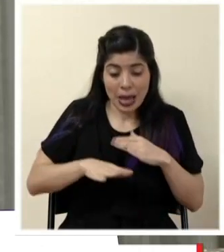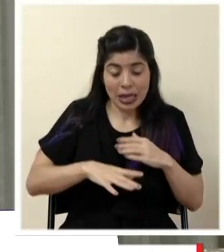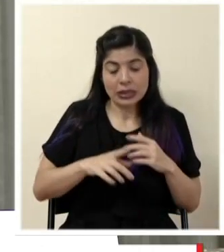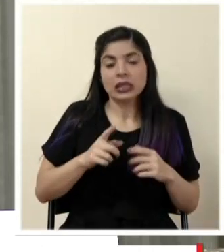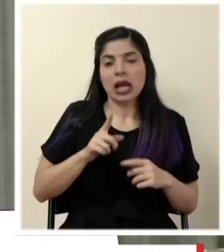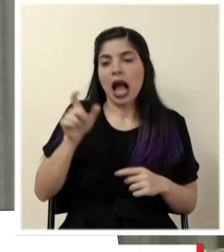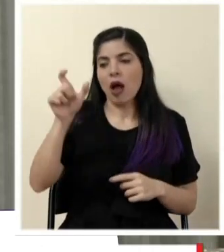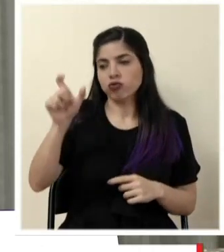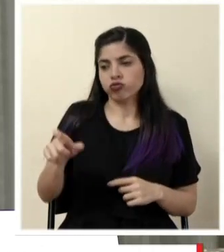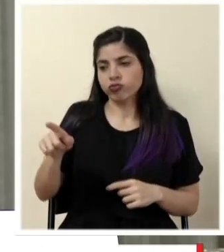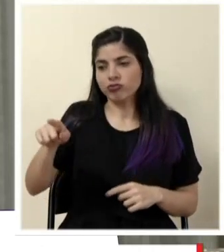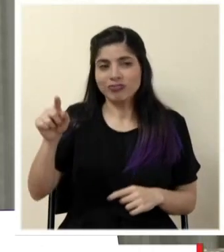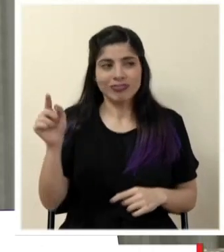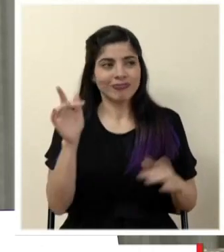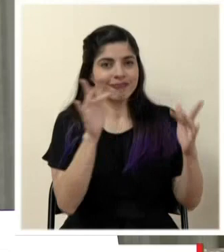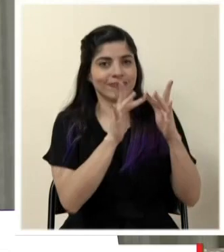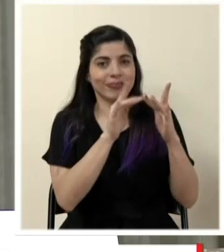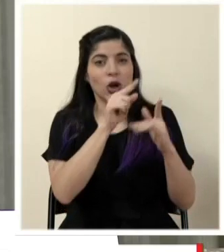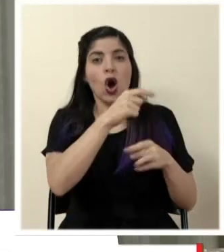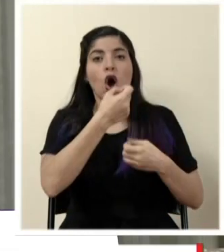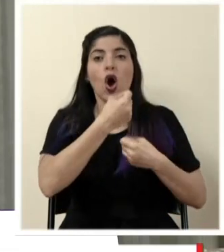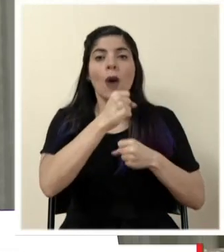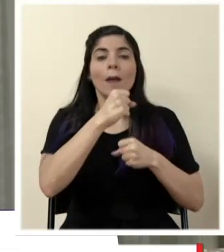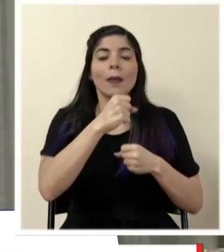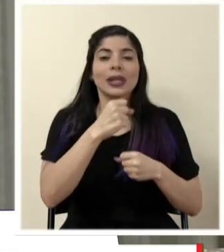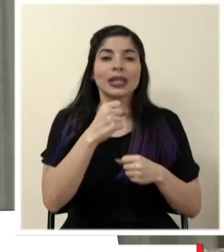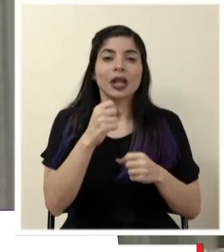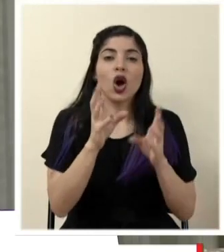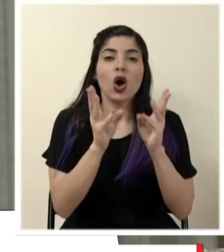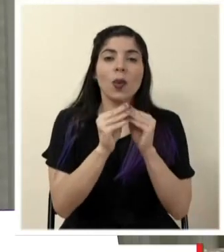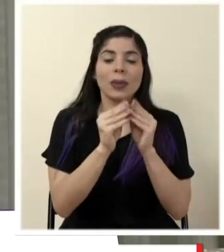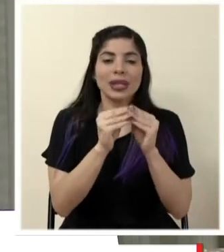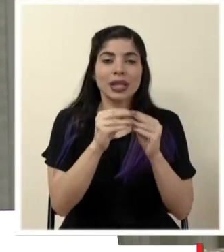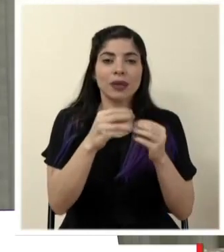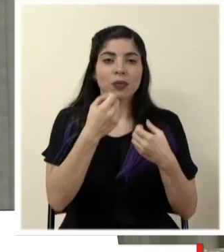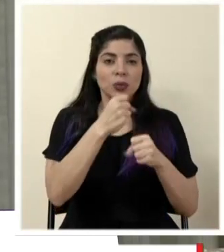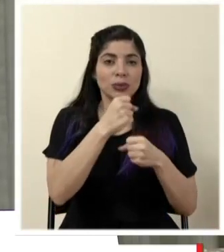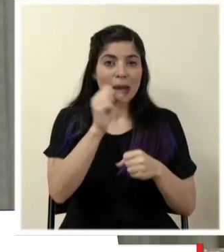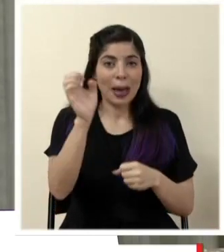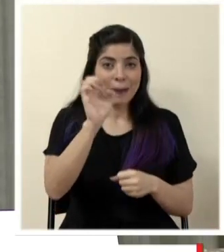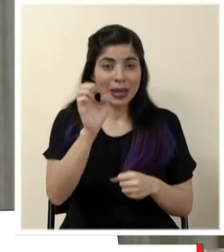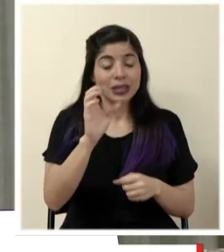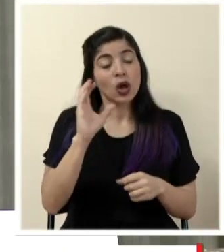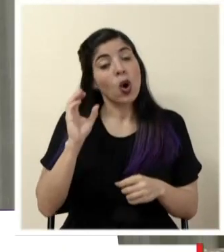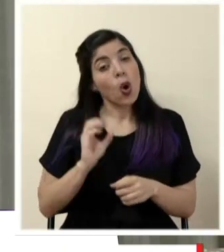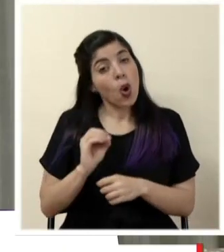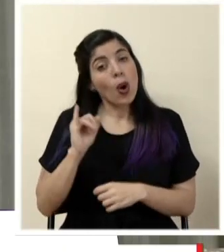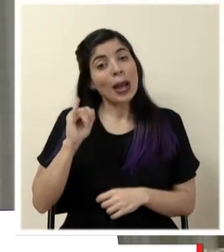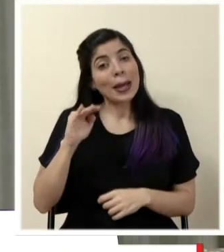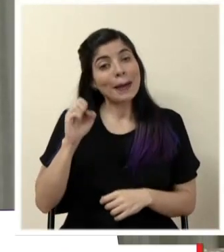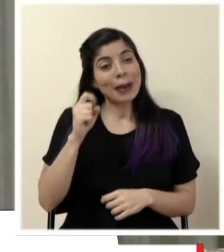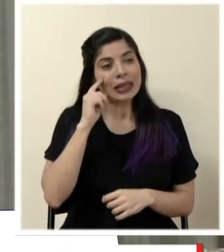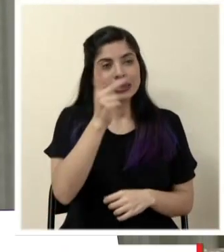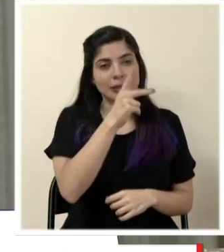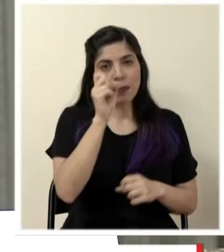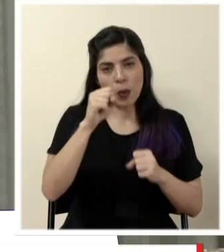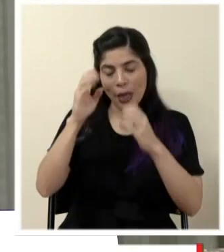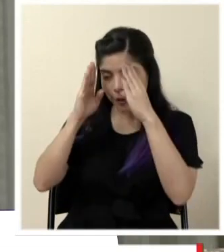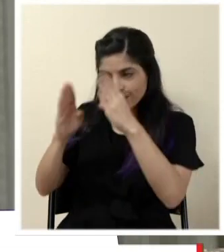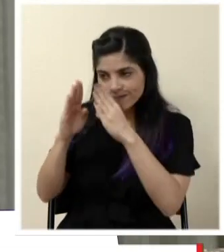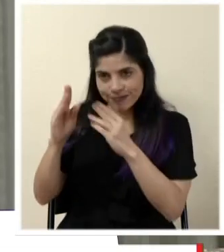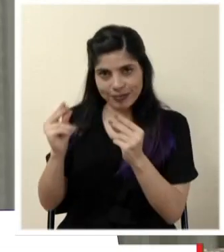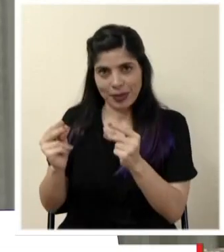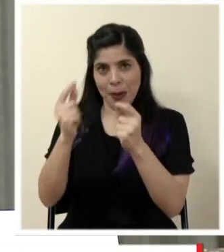de inmediato ya sea al Comité Municipal de Emergencias o al IMAS, de tal manera que se les brinde la atención respectiva para